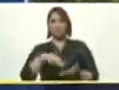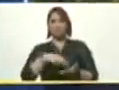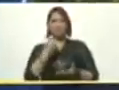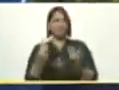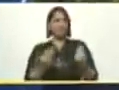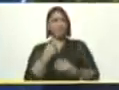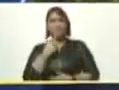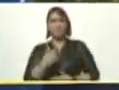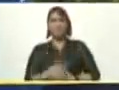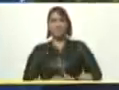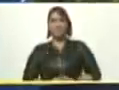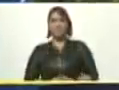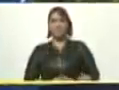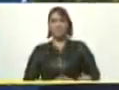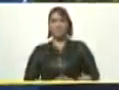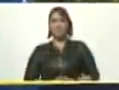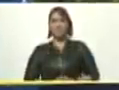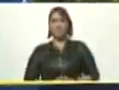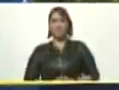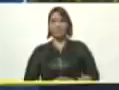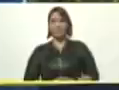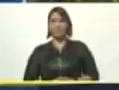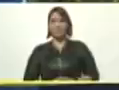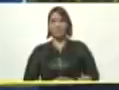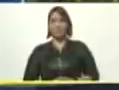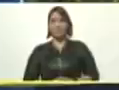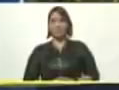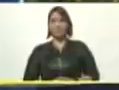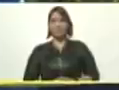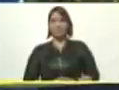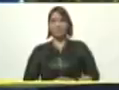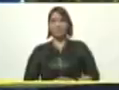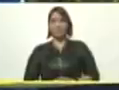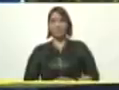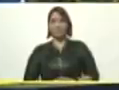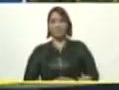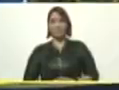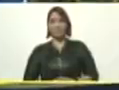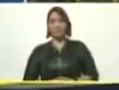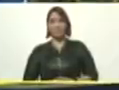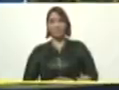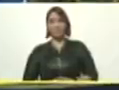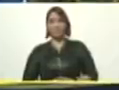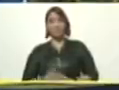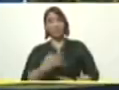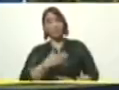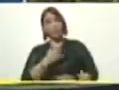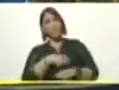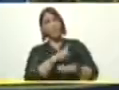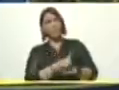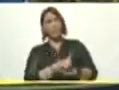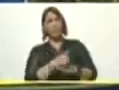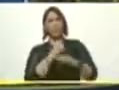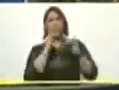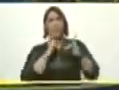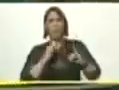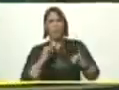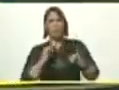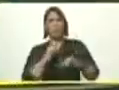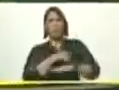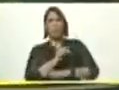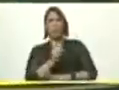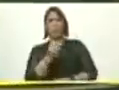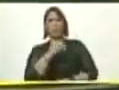Omar Ahora sí el papá correcto yo primero feliz en uno de los momentos más